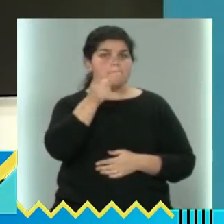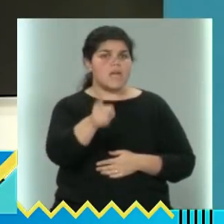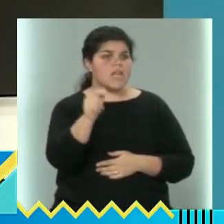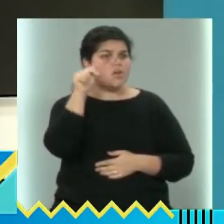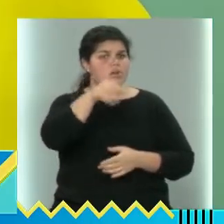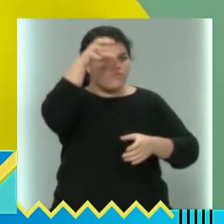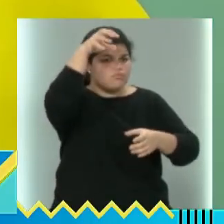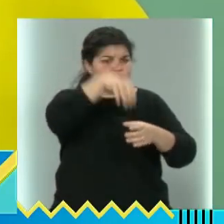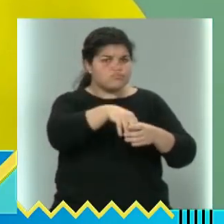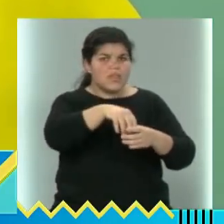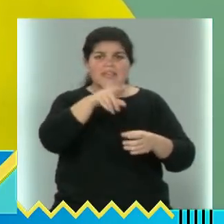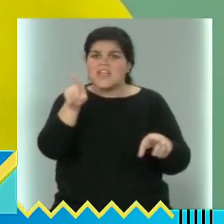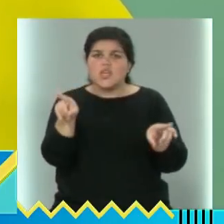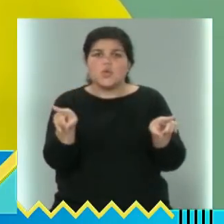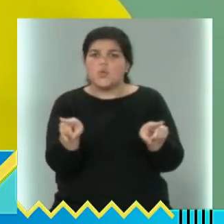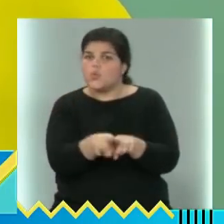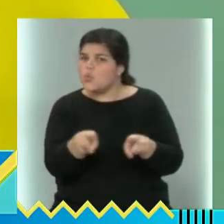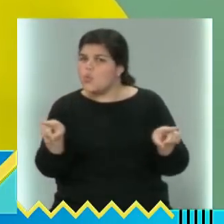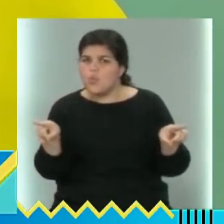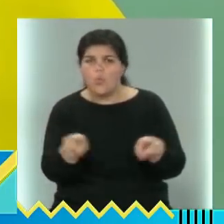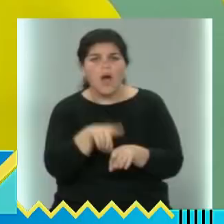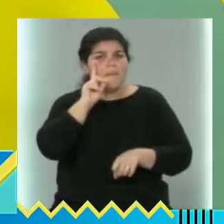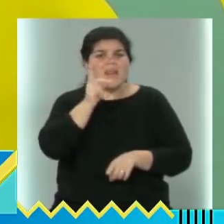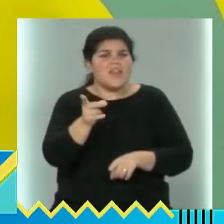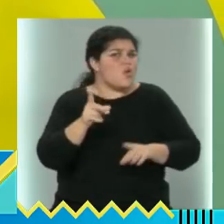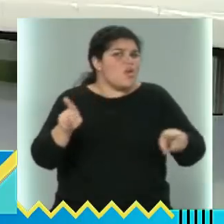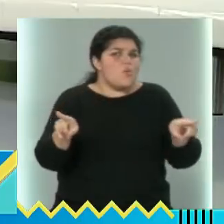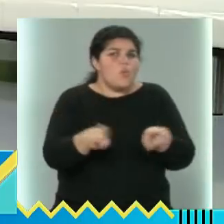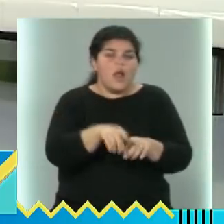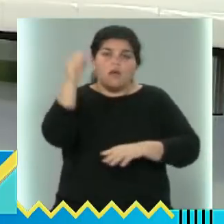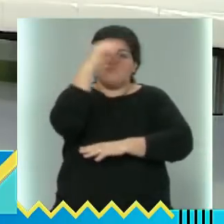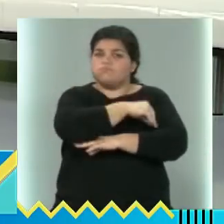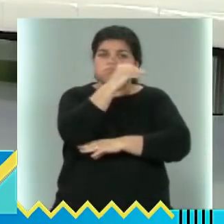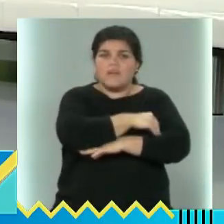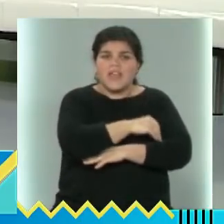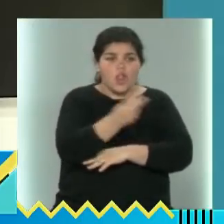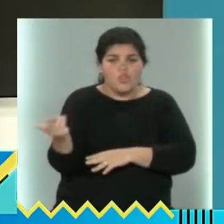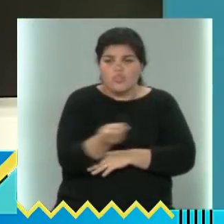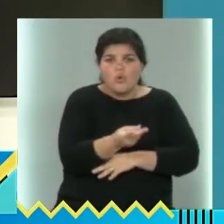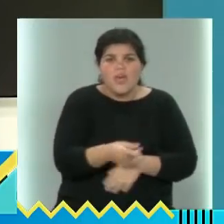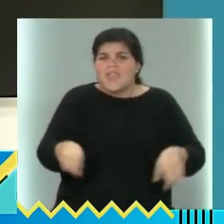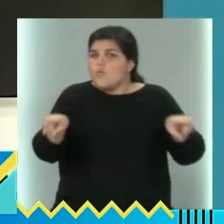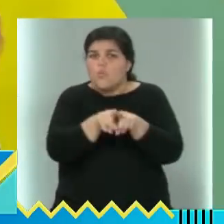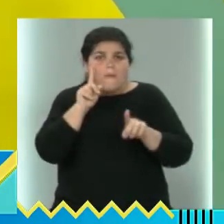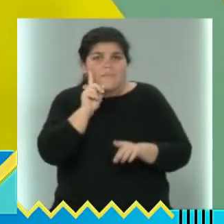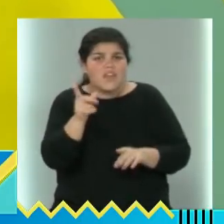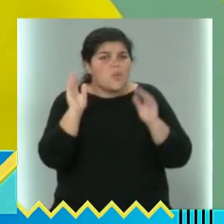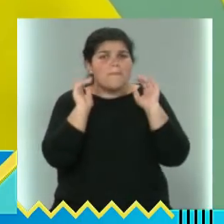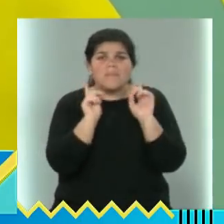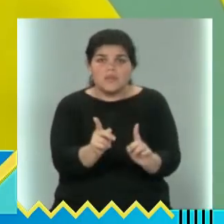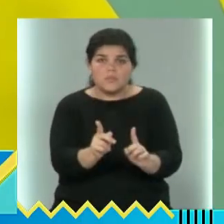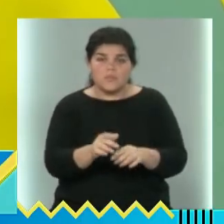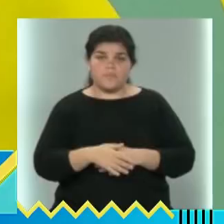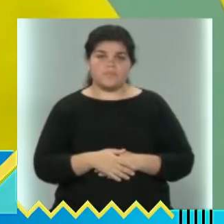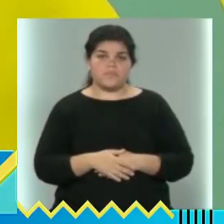son exactamente los mismos riesgos que tenemos con la actividad del petróleo convencional. Bien. Existen, hemos convivido